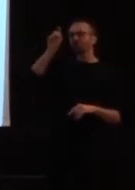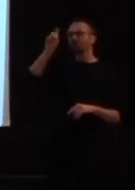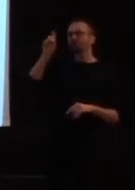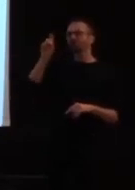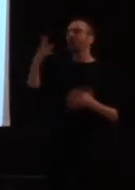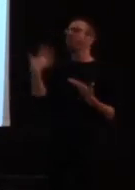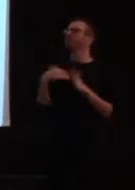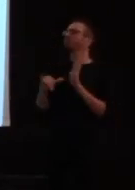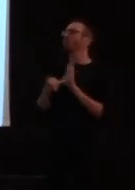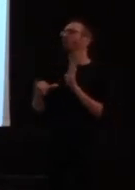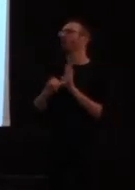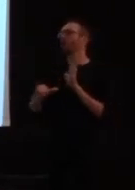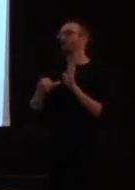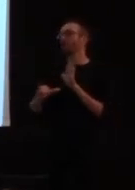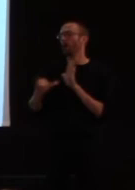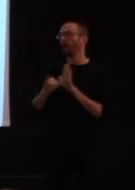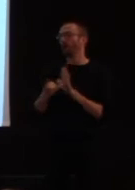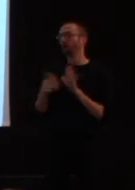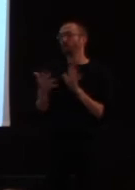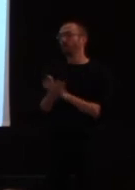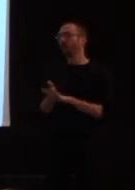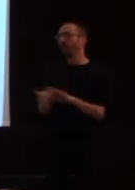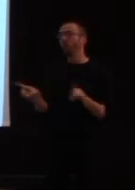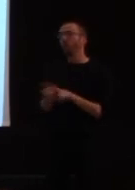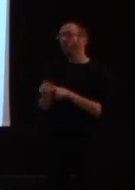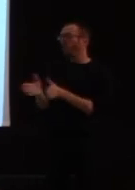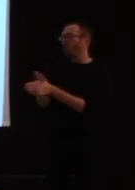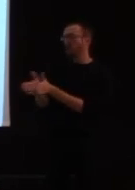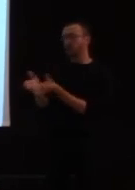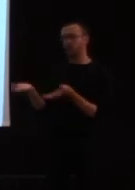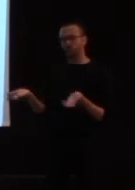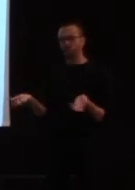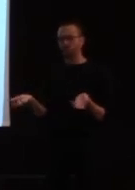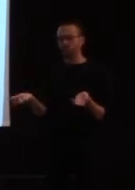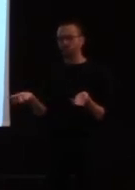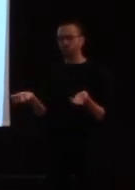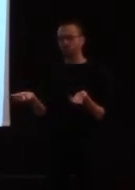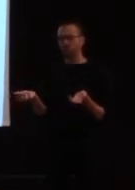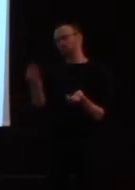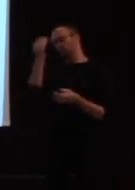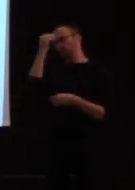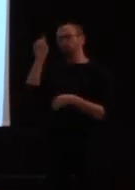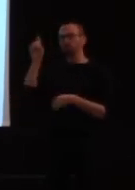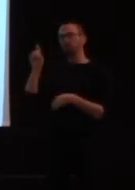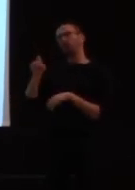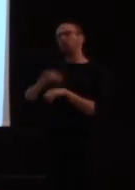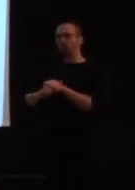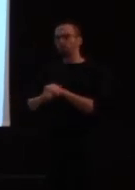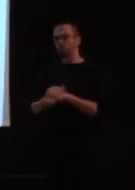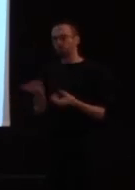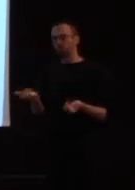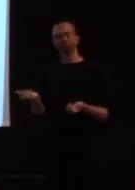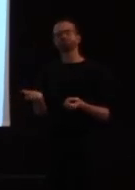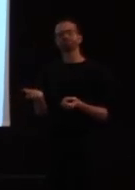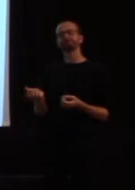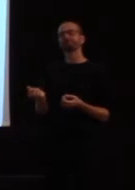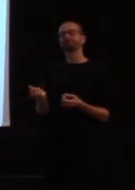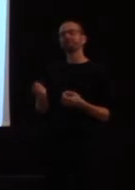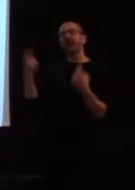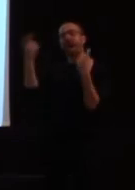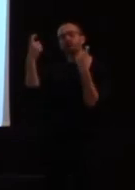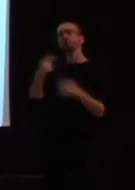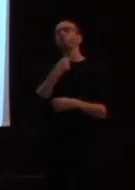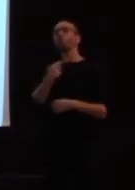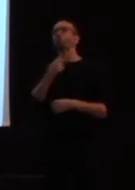tan próximos, que son como uno de ellos. No sé si me explico. Ellos piden que nosotros mandemos la clase